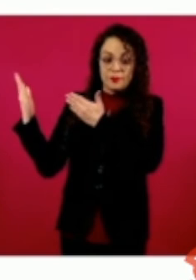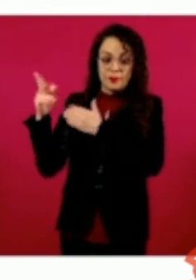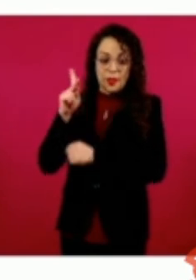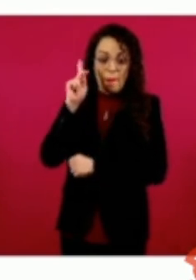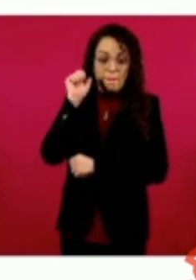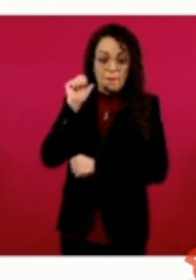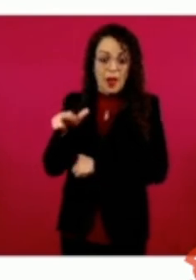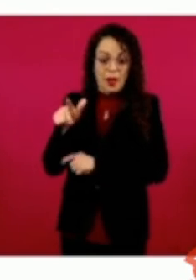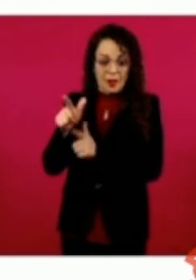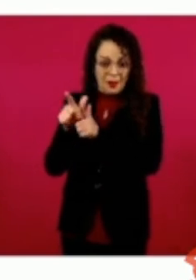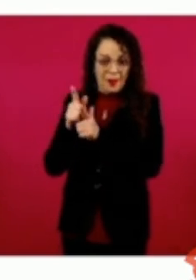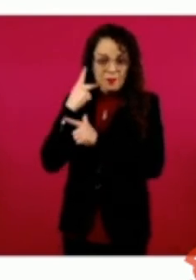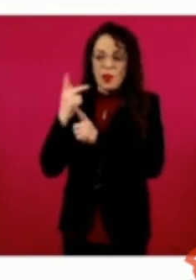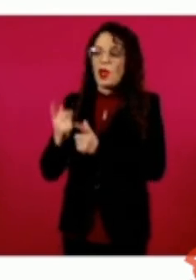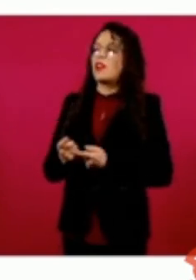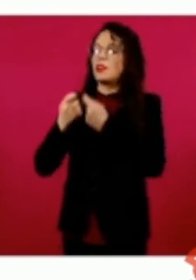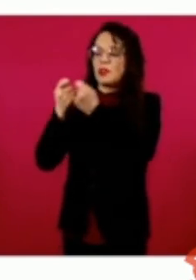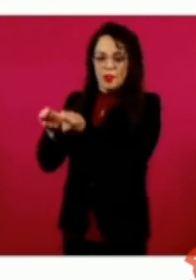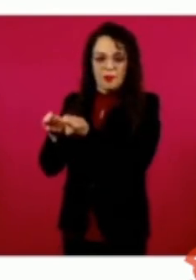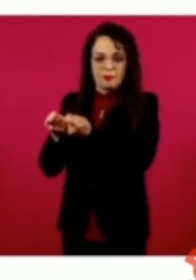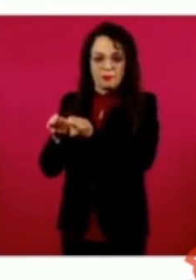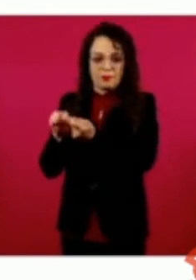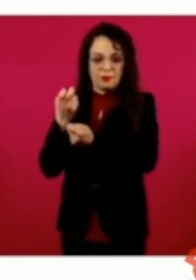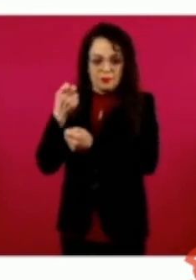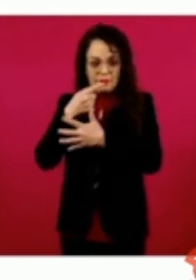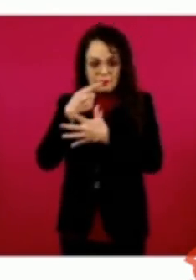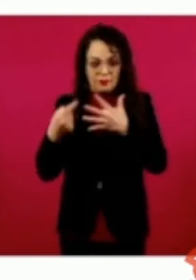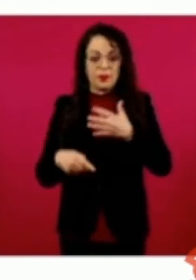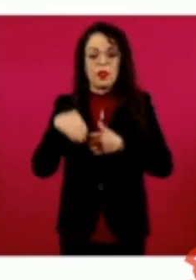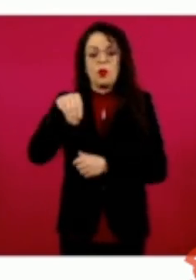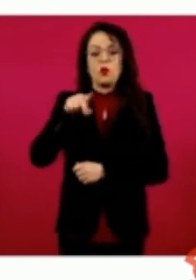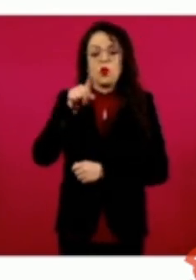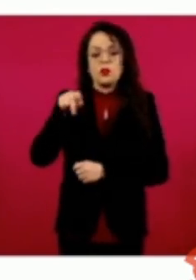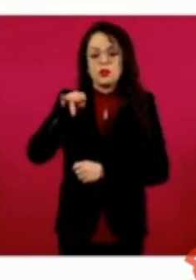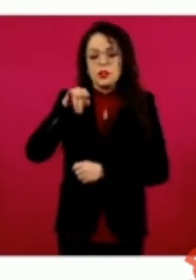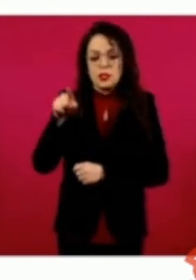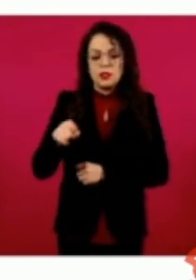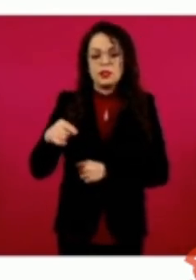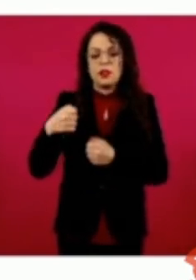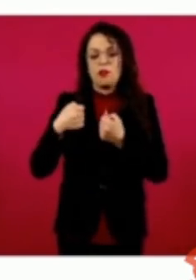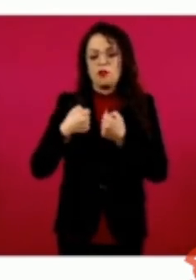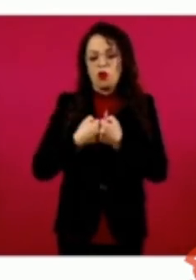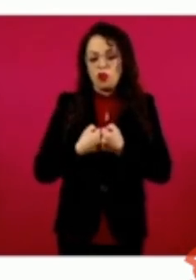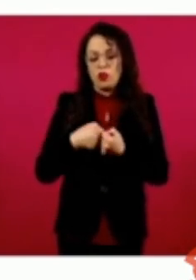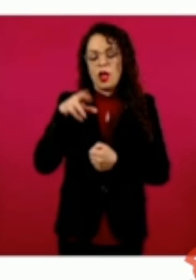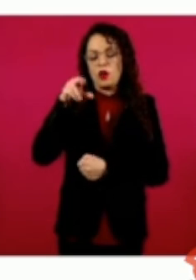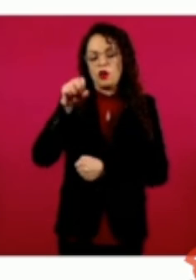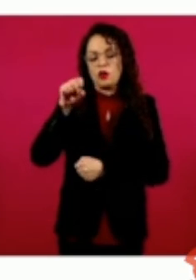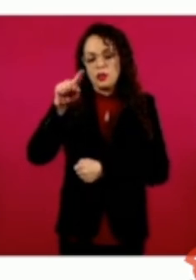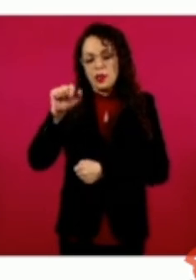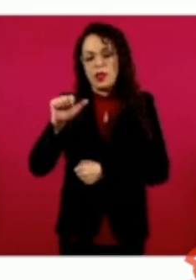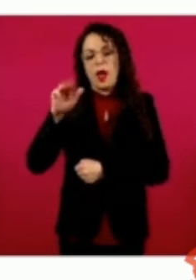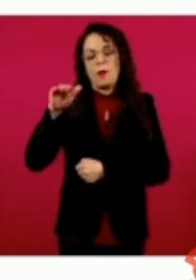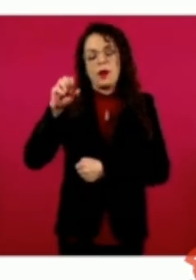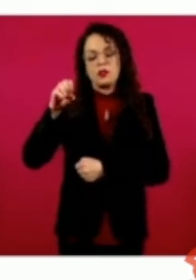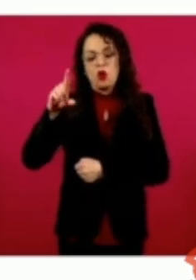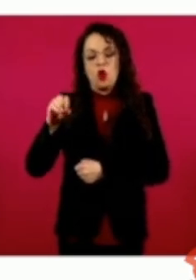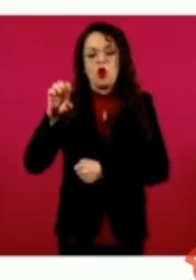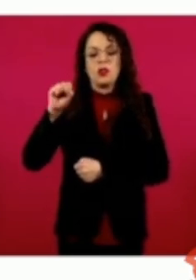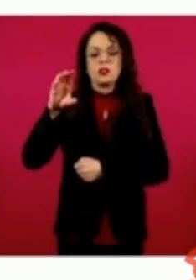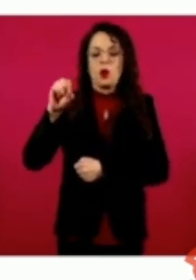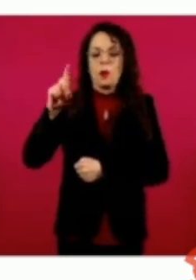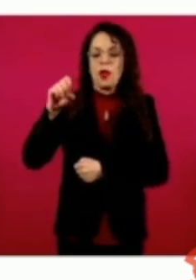Sí. Más Musquis, Frontera, Rosita, Basolo, Escobedo, Madero, Acuña